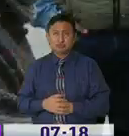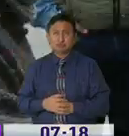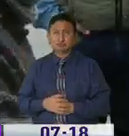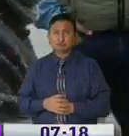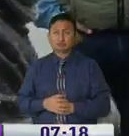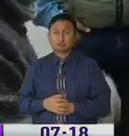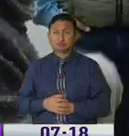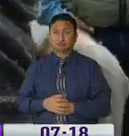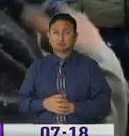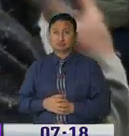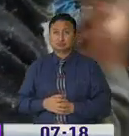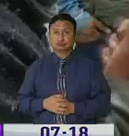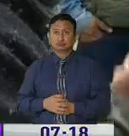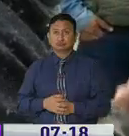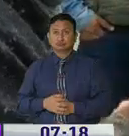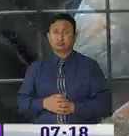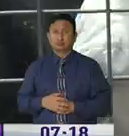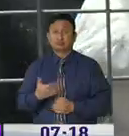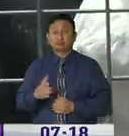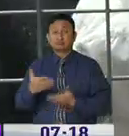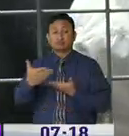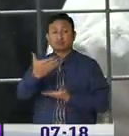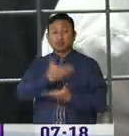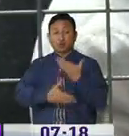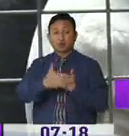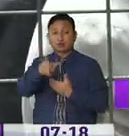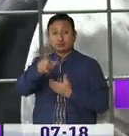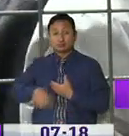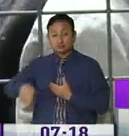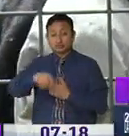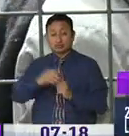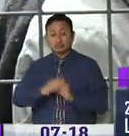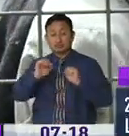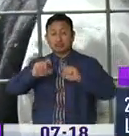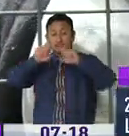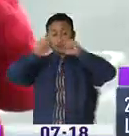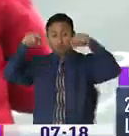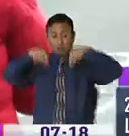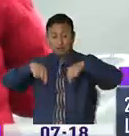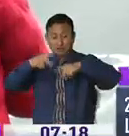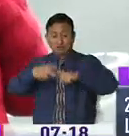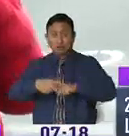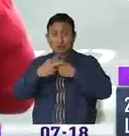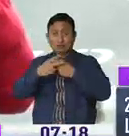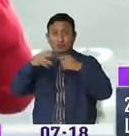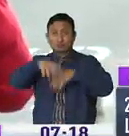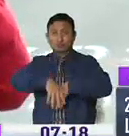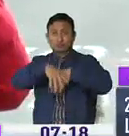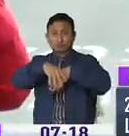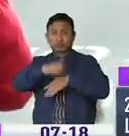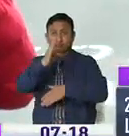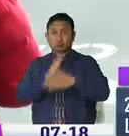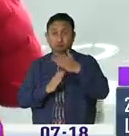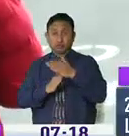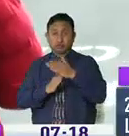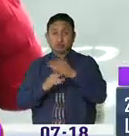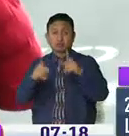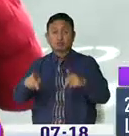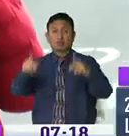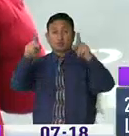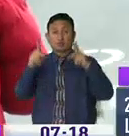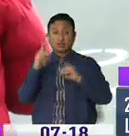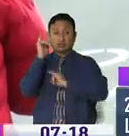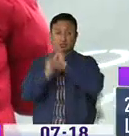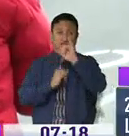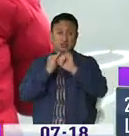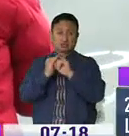Comerciantes, transportistas, cambistas de moneda e empresarios iniciaron un plantón pacífico indefinido en el puente internacional de Rumichaca del lado colombiano.